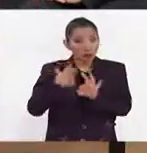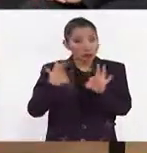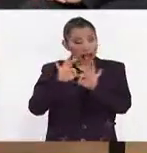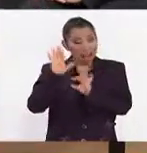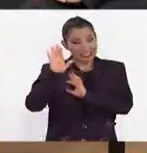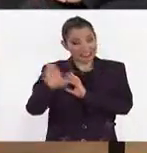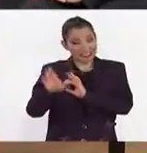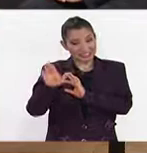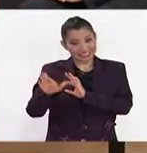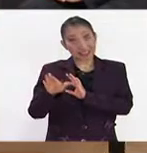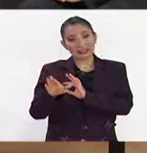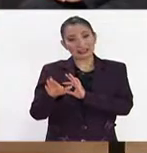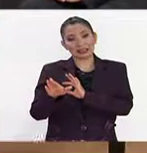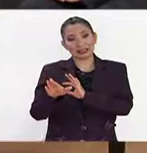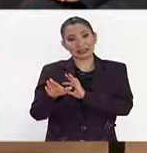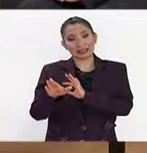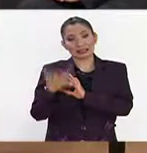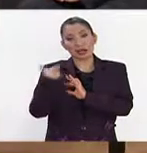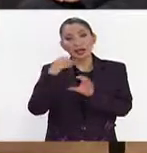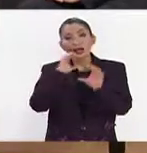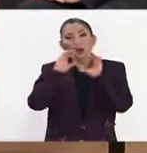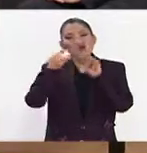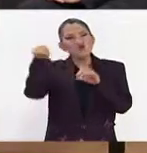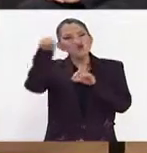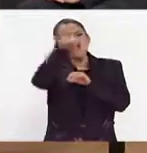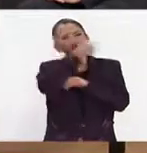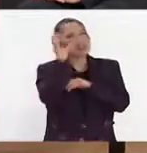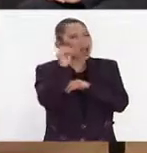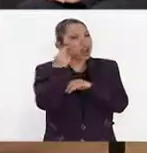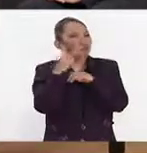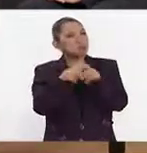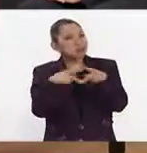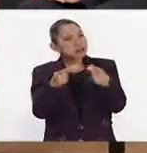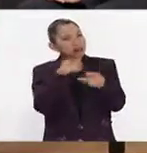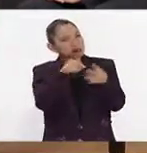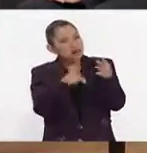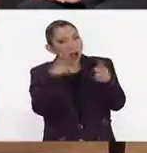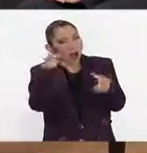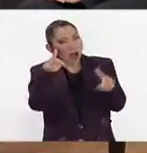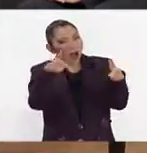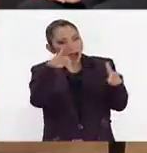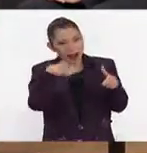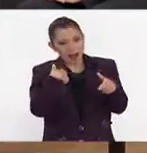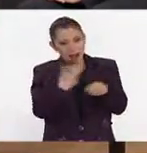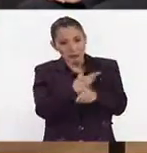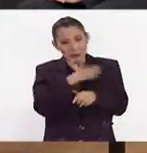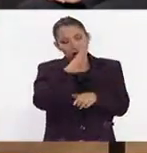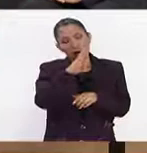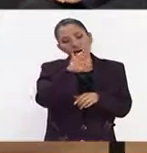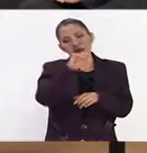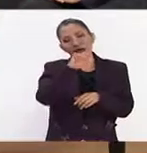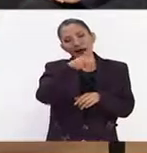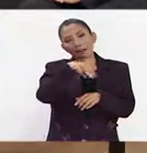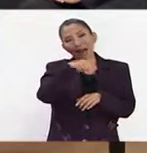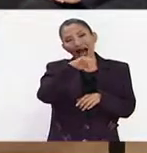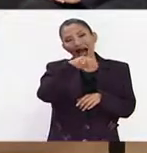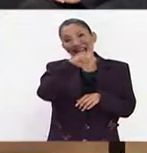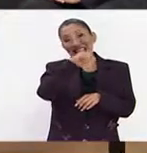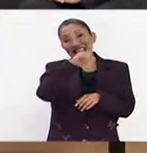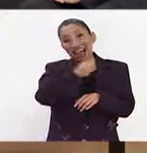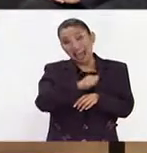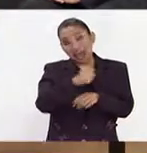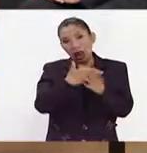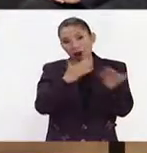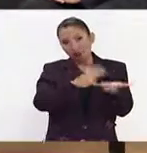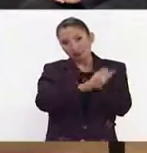notoriedad en los medios de comunicación, y es lo que está sucediendo en Birmania, ¿no? En Birmania,